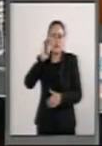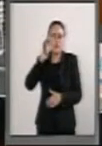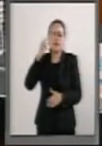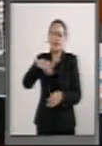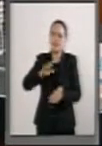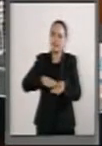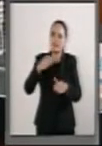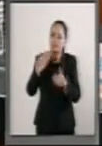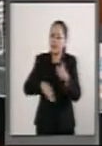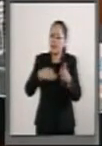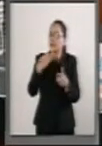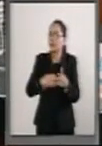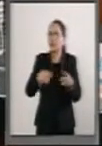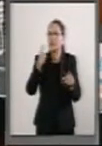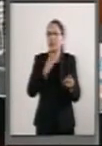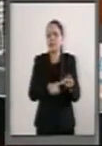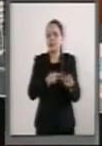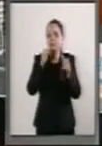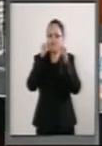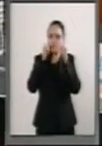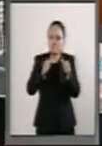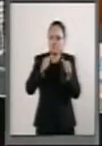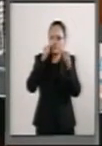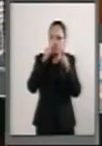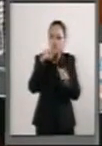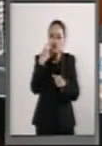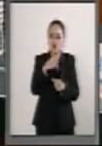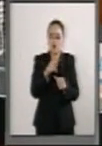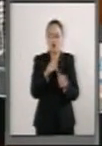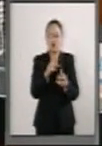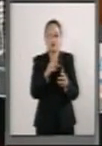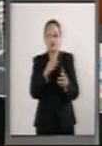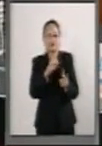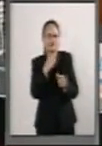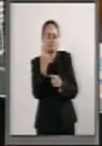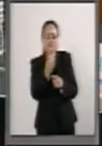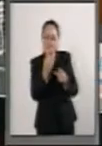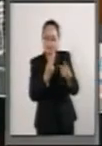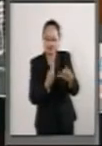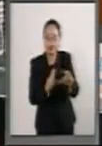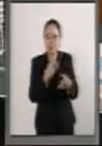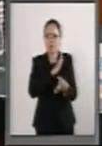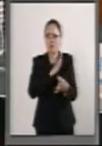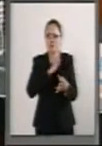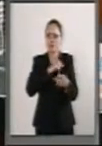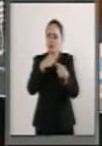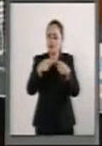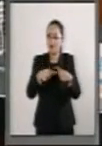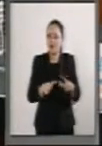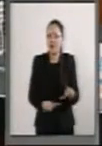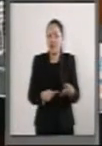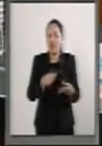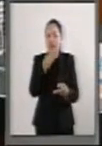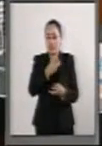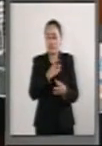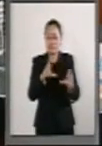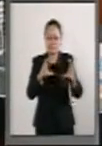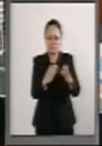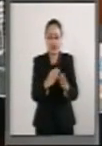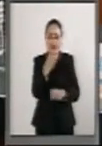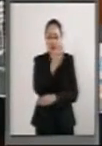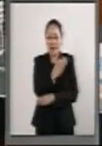está ávido de que se atiendan sus rezagos y sus necesidades, como es el sector agropecuario del